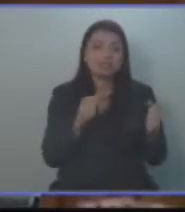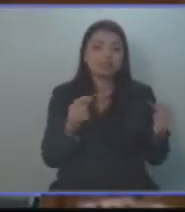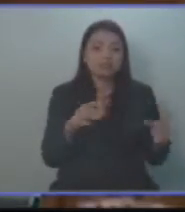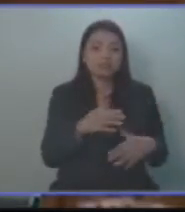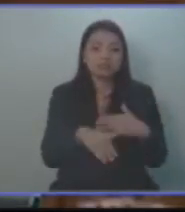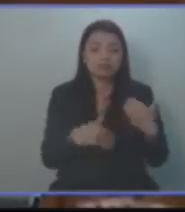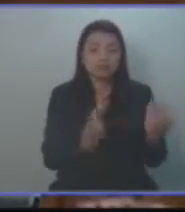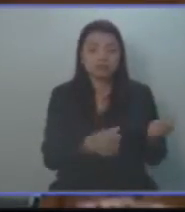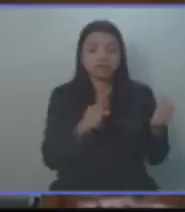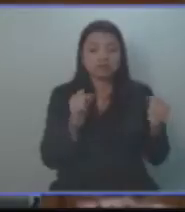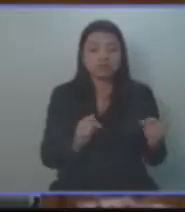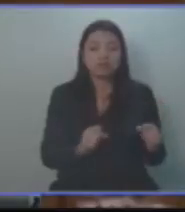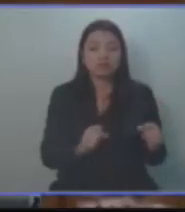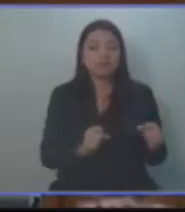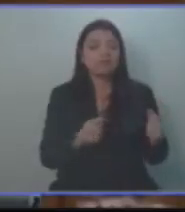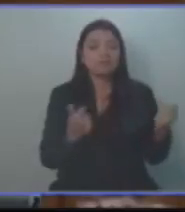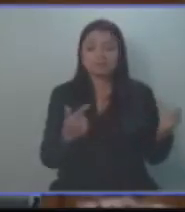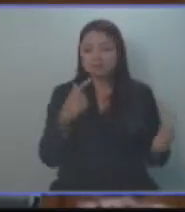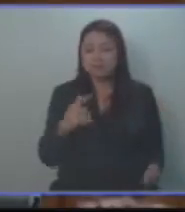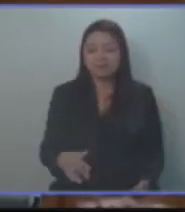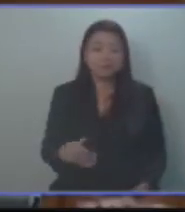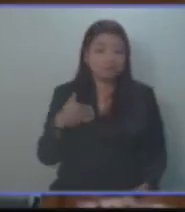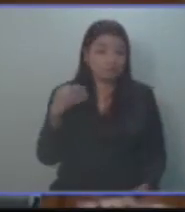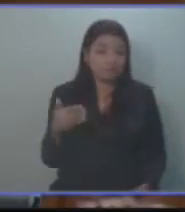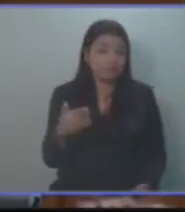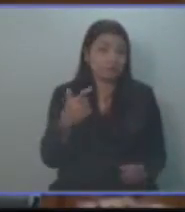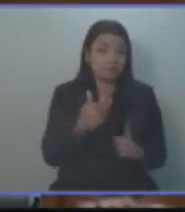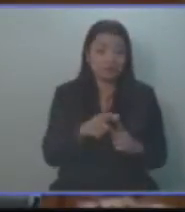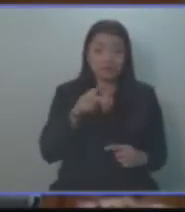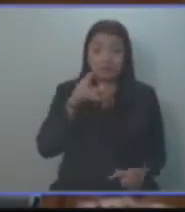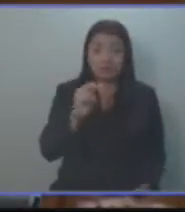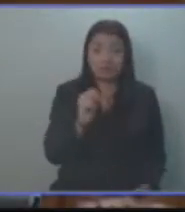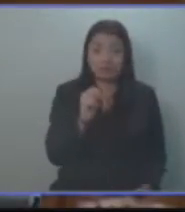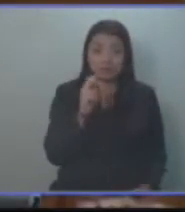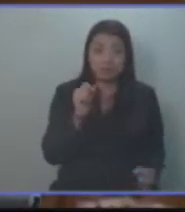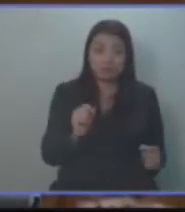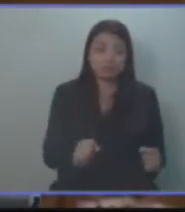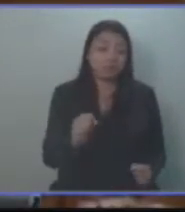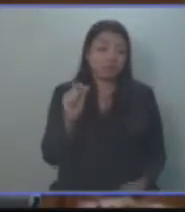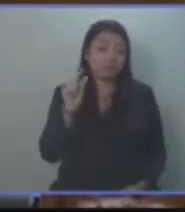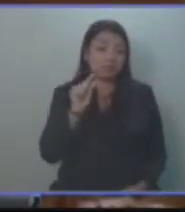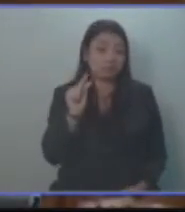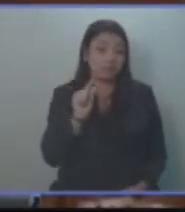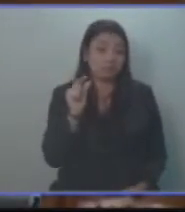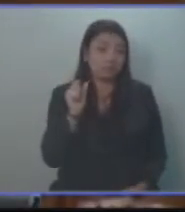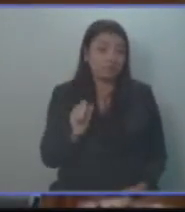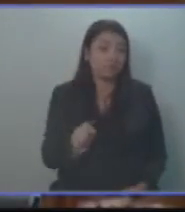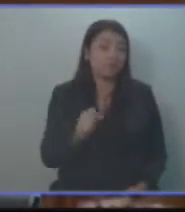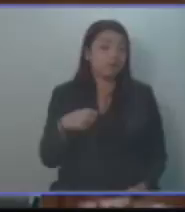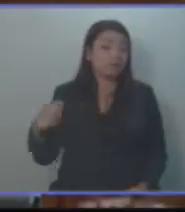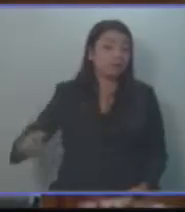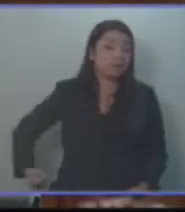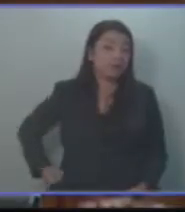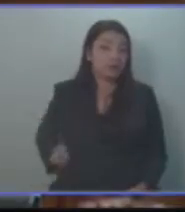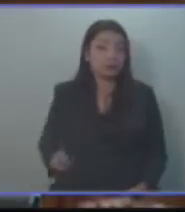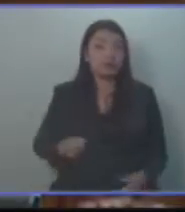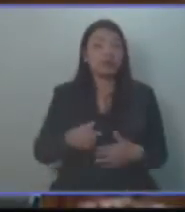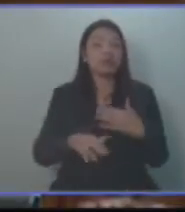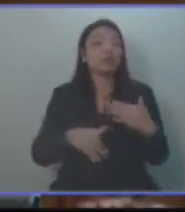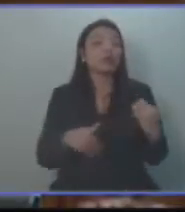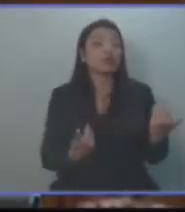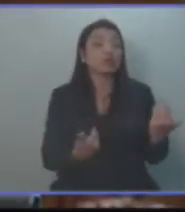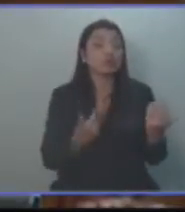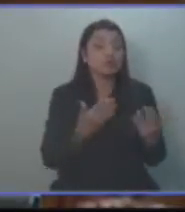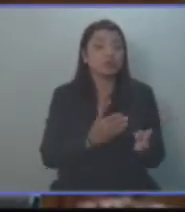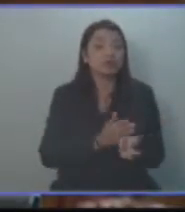y actualizado cada año. Literal N, otorgar los permisos solicitados para los estudiantes de internado rotatorio